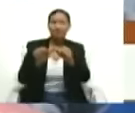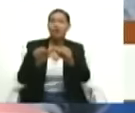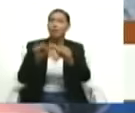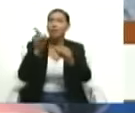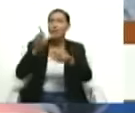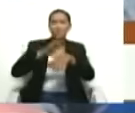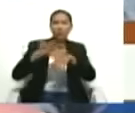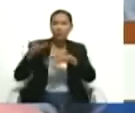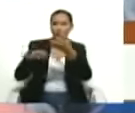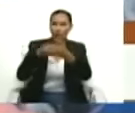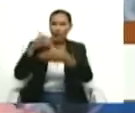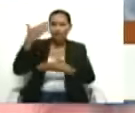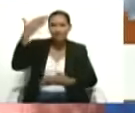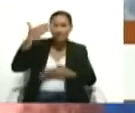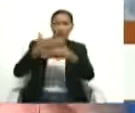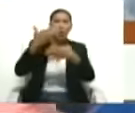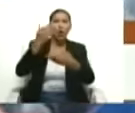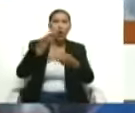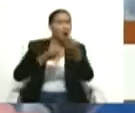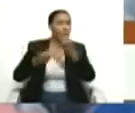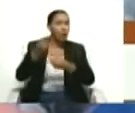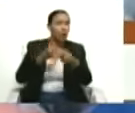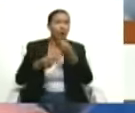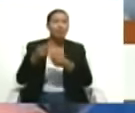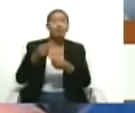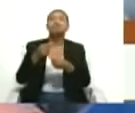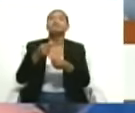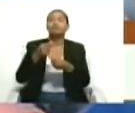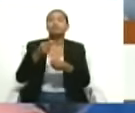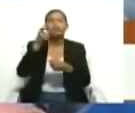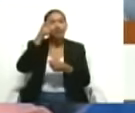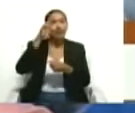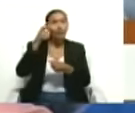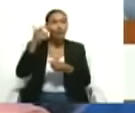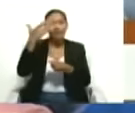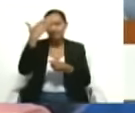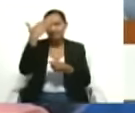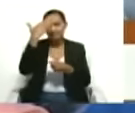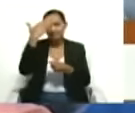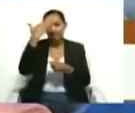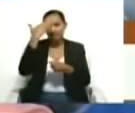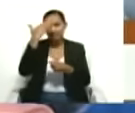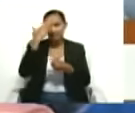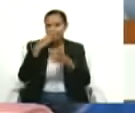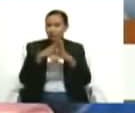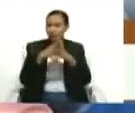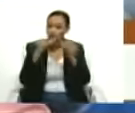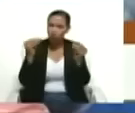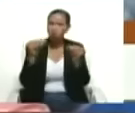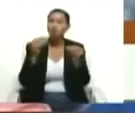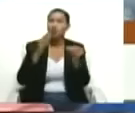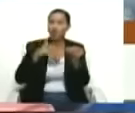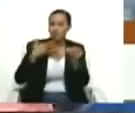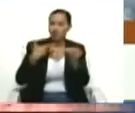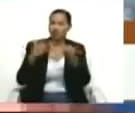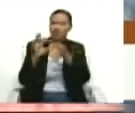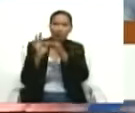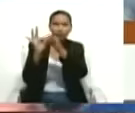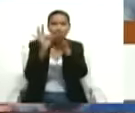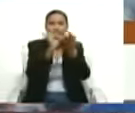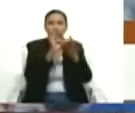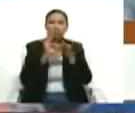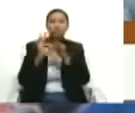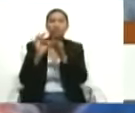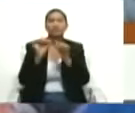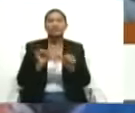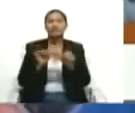económico, el pueblo sabe que entre todos nos acompañamos y sabemos